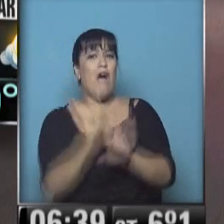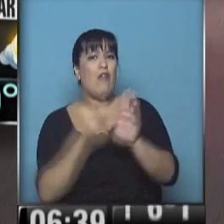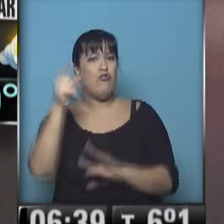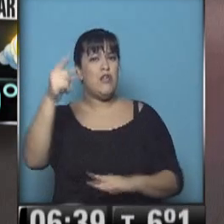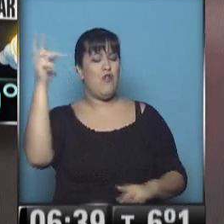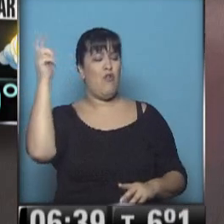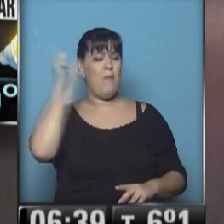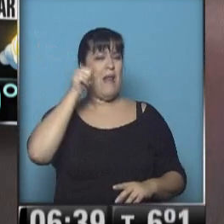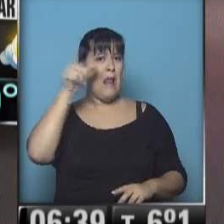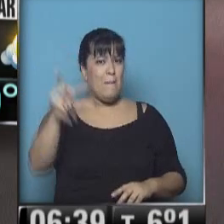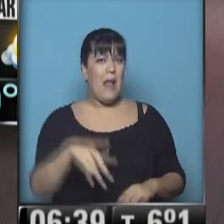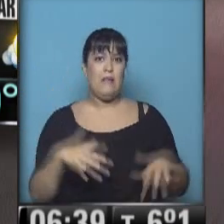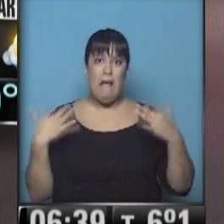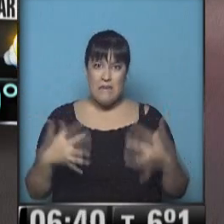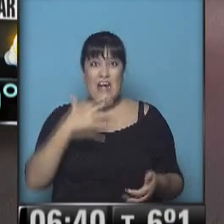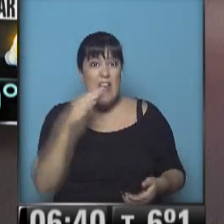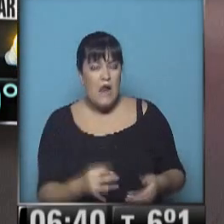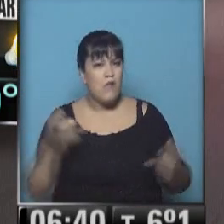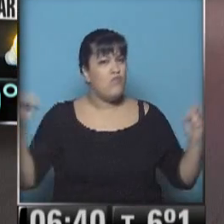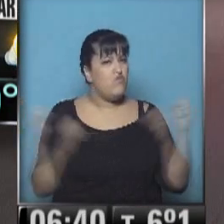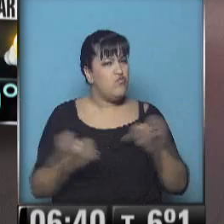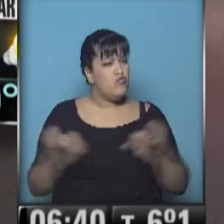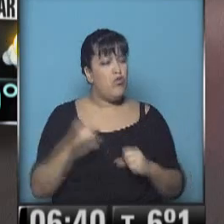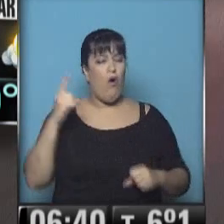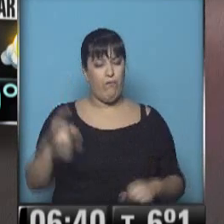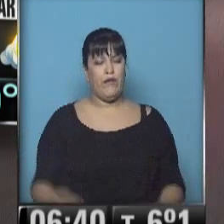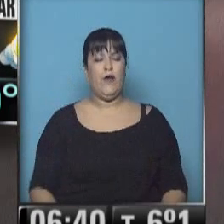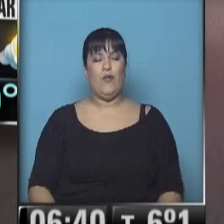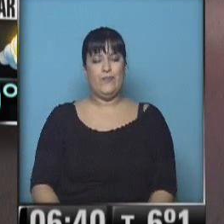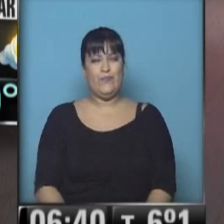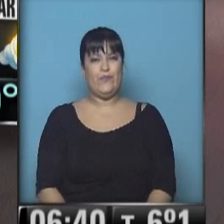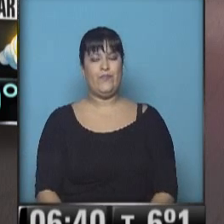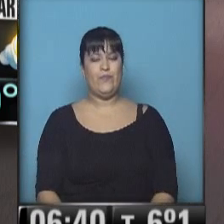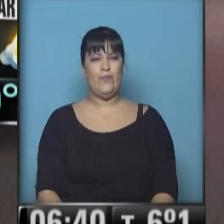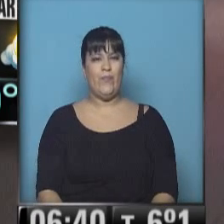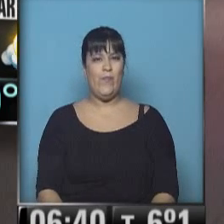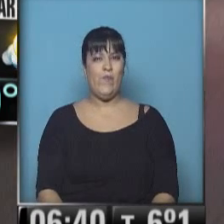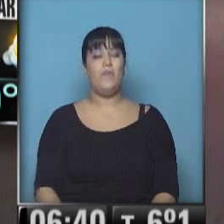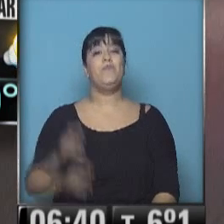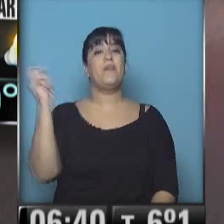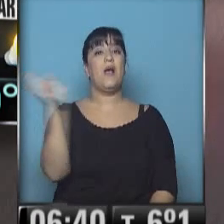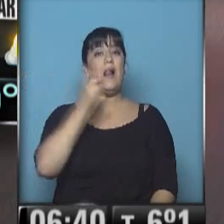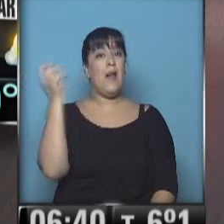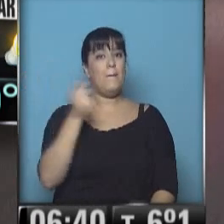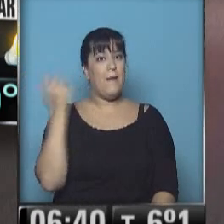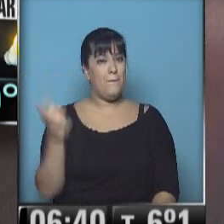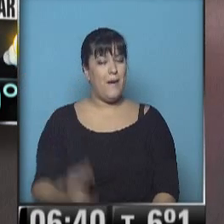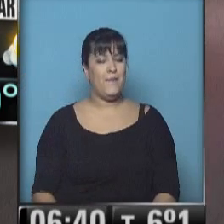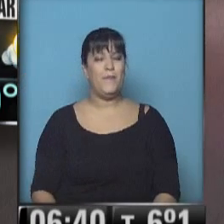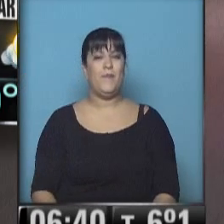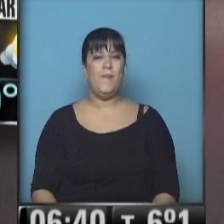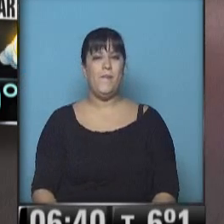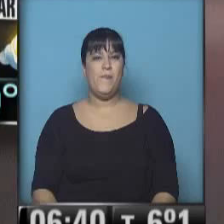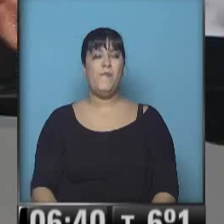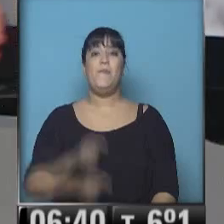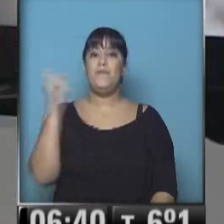allí. Realmente se siente el frío a lo largo del sudeste de la provincia de Buenos Aires. La Pampa.